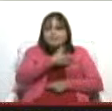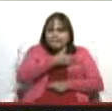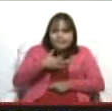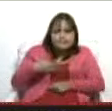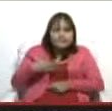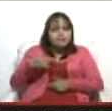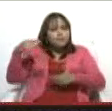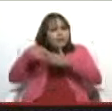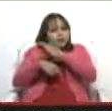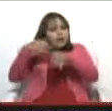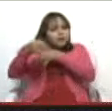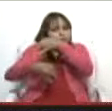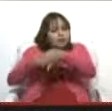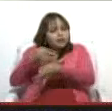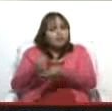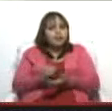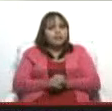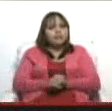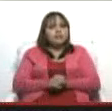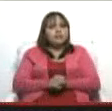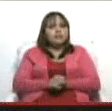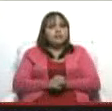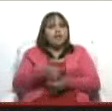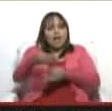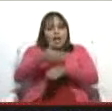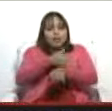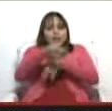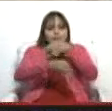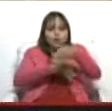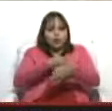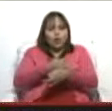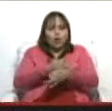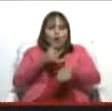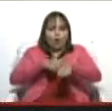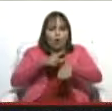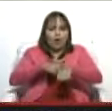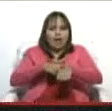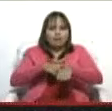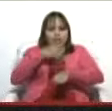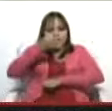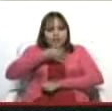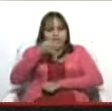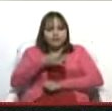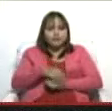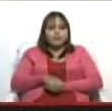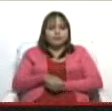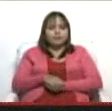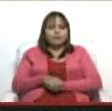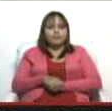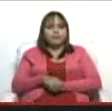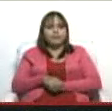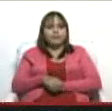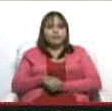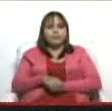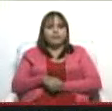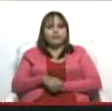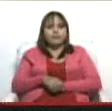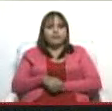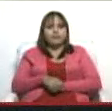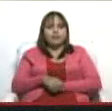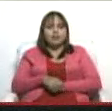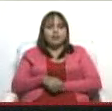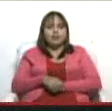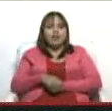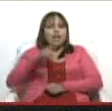más de lo que nos dijo al mediodía. Y yéndonos un poco más allá, ¿no? Viendo un poco más el